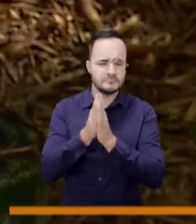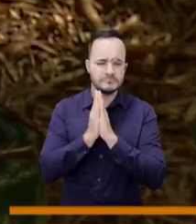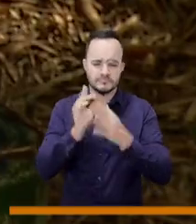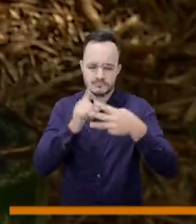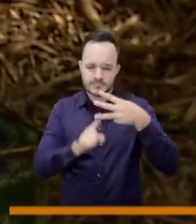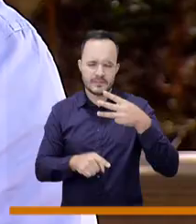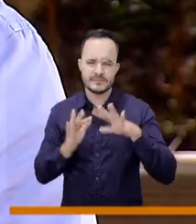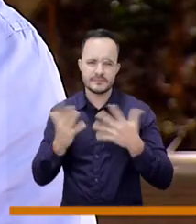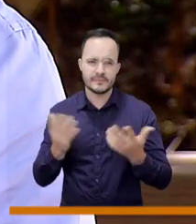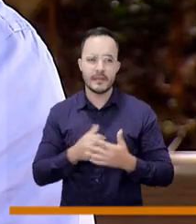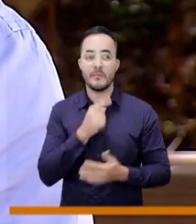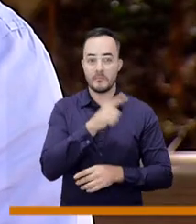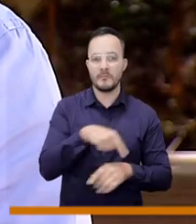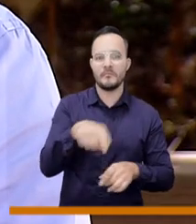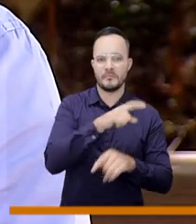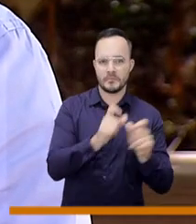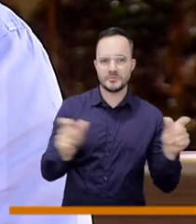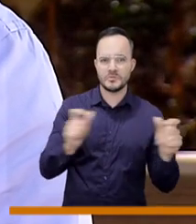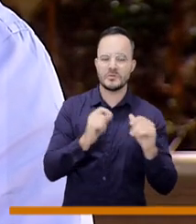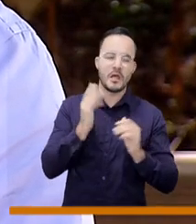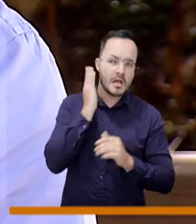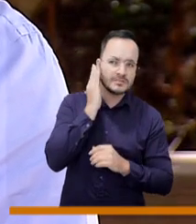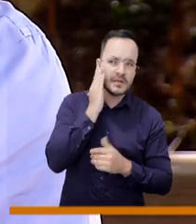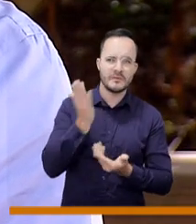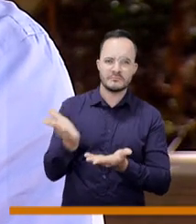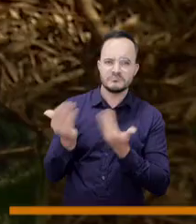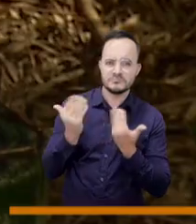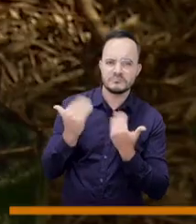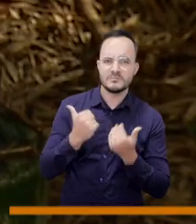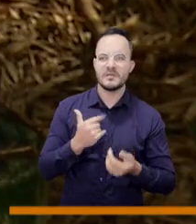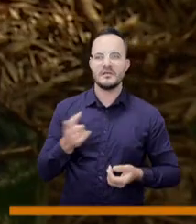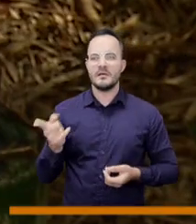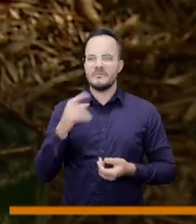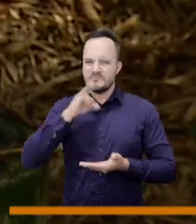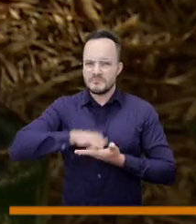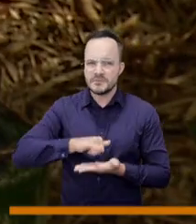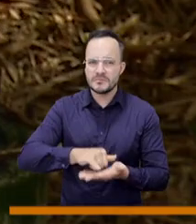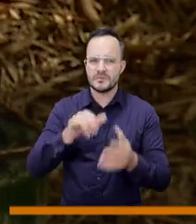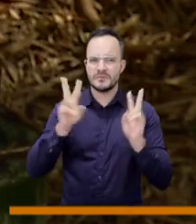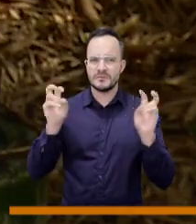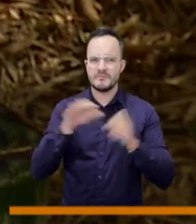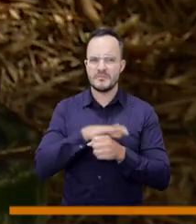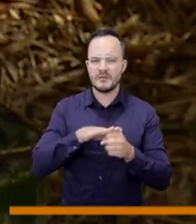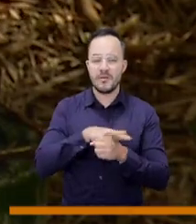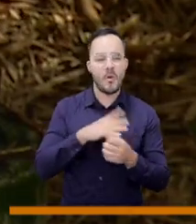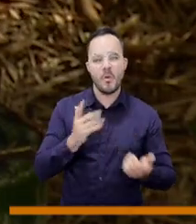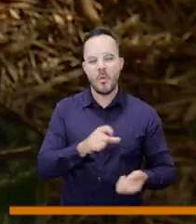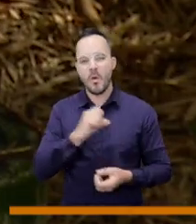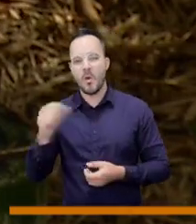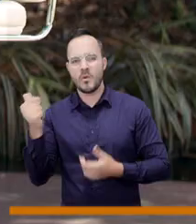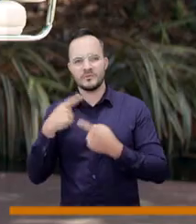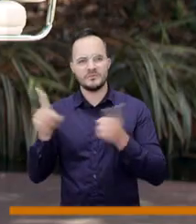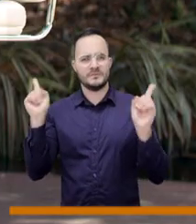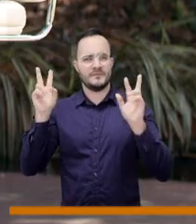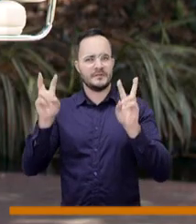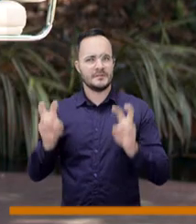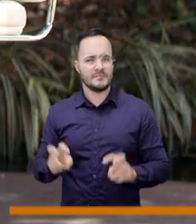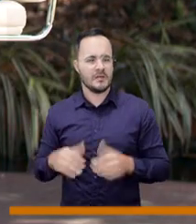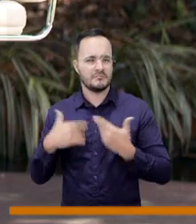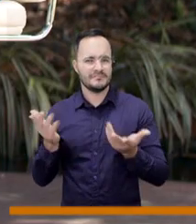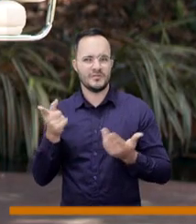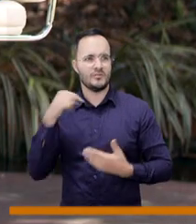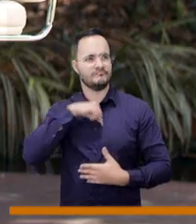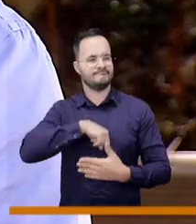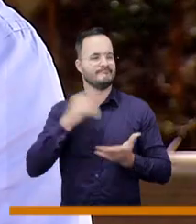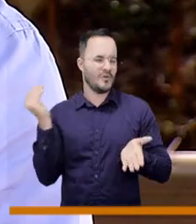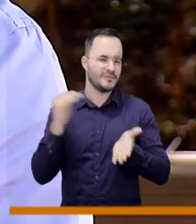a la corporación y que la gente sepa también, aparte obviamente, o si son estas mismas que quedan por continuar, que lo motivan